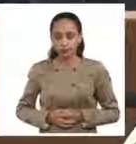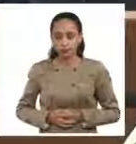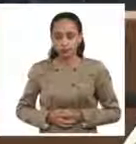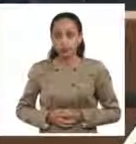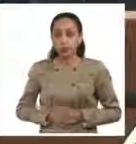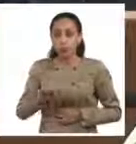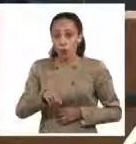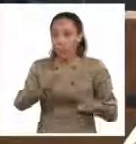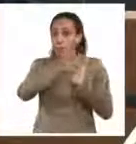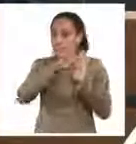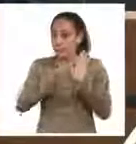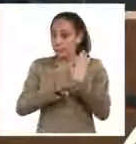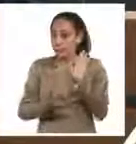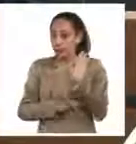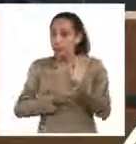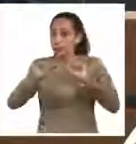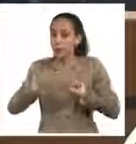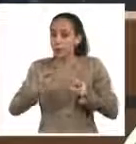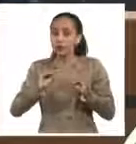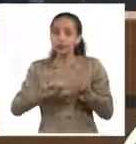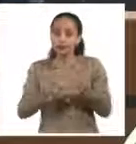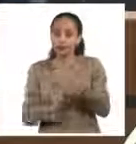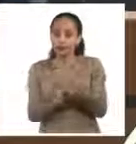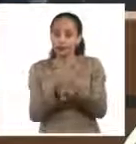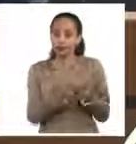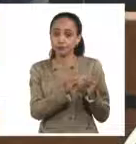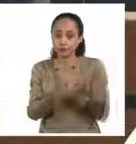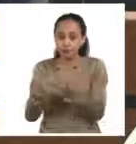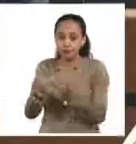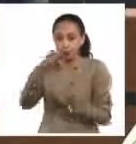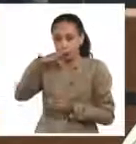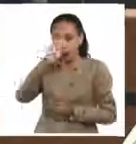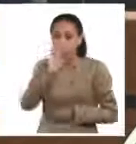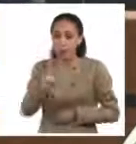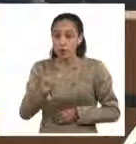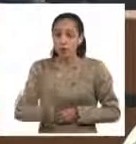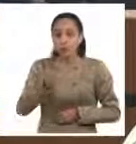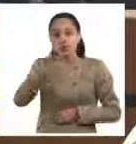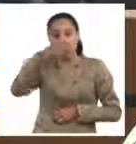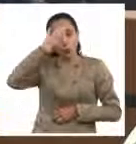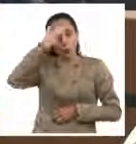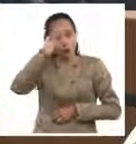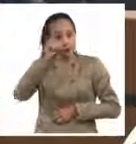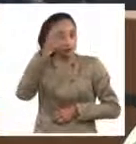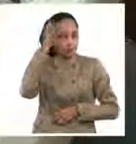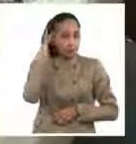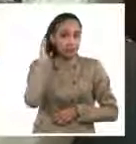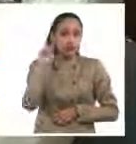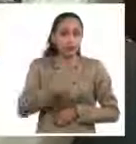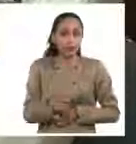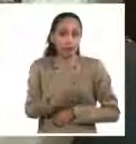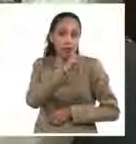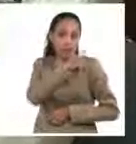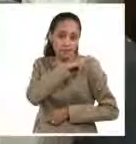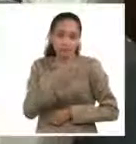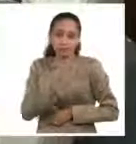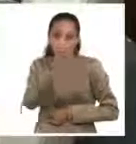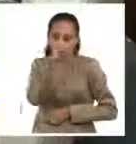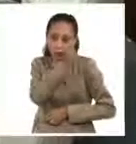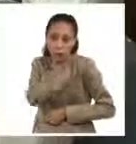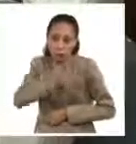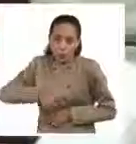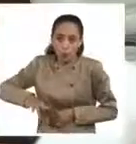Adoptar medidas para evitar la transmisión de la COVID-19 en el país, llamó el presidente cubano Miguel Díaz-Canel Bermúdez a las autoridades sanitarias y a la